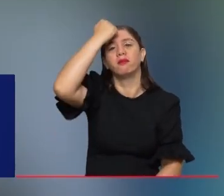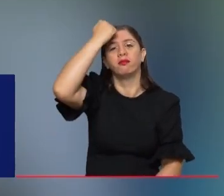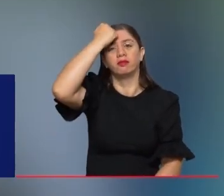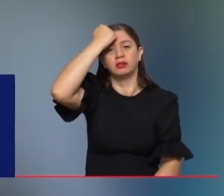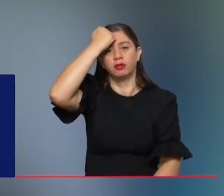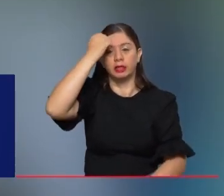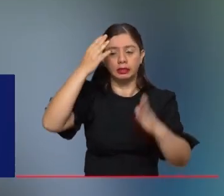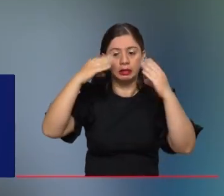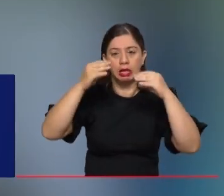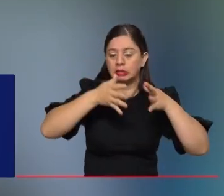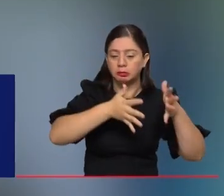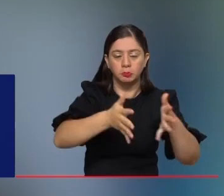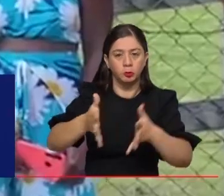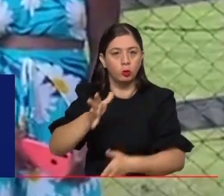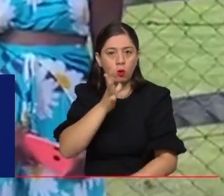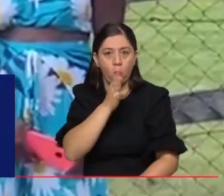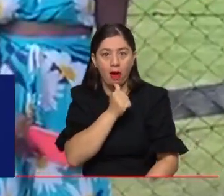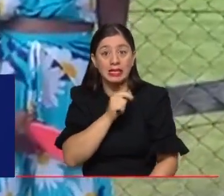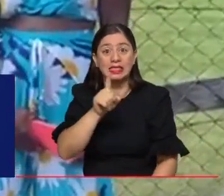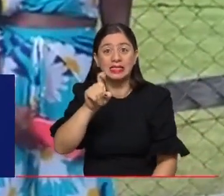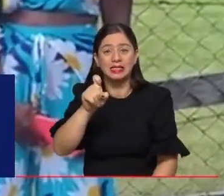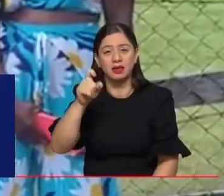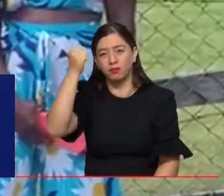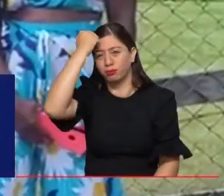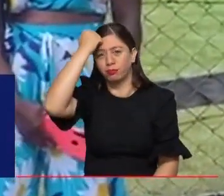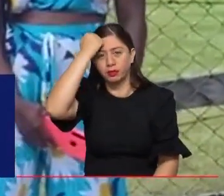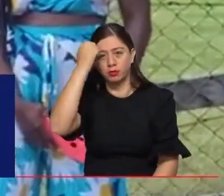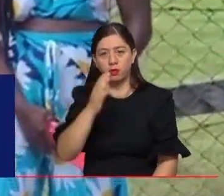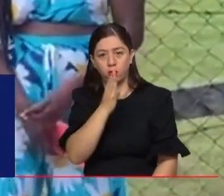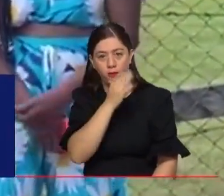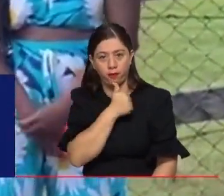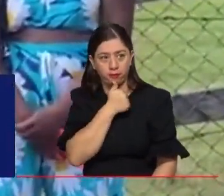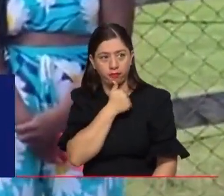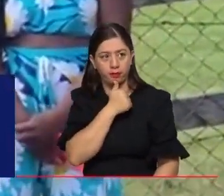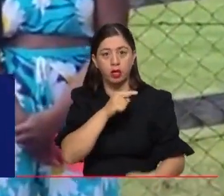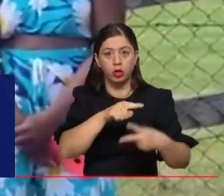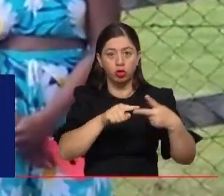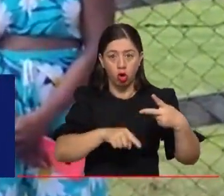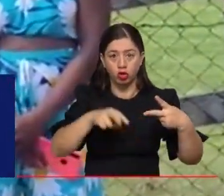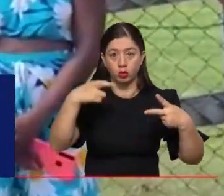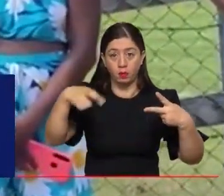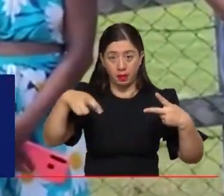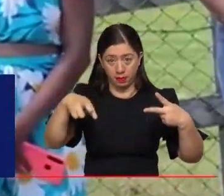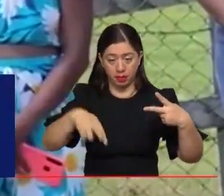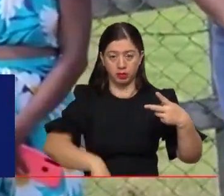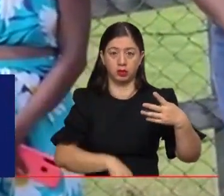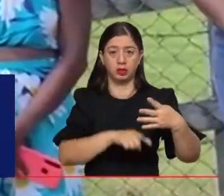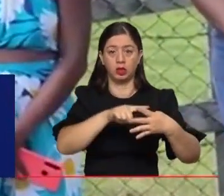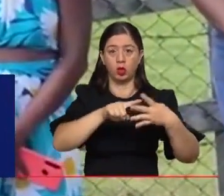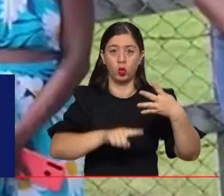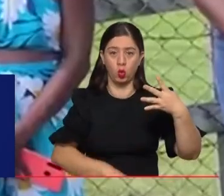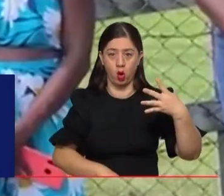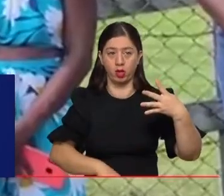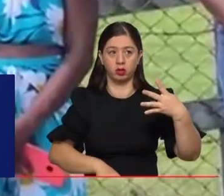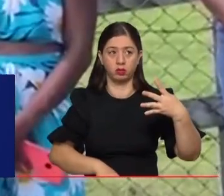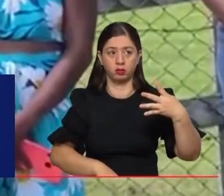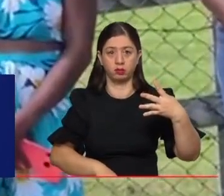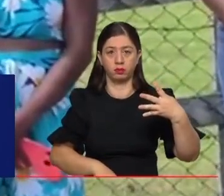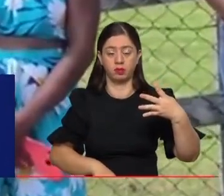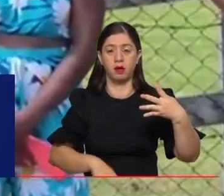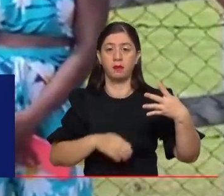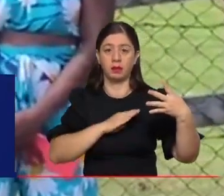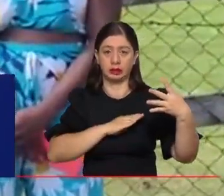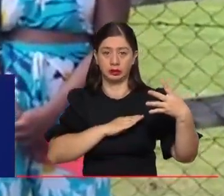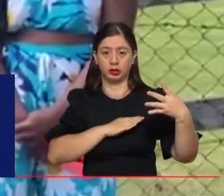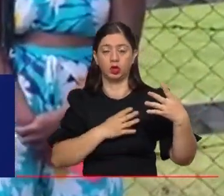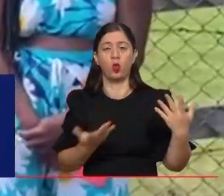clases. Que hay una falencia de 6 docentes, 2 para primaria y 4 para postprimaria, en